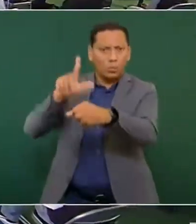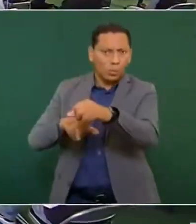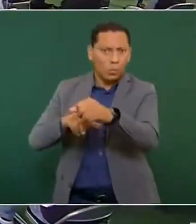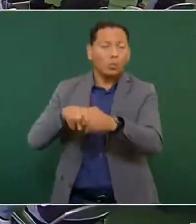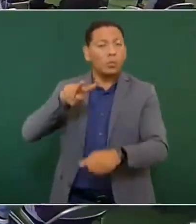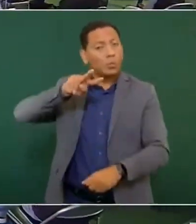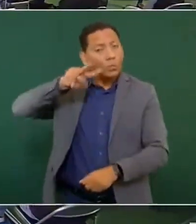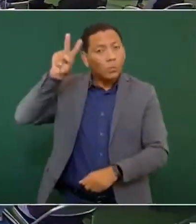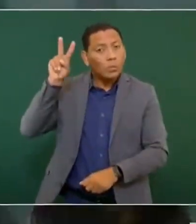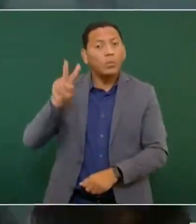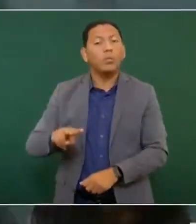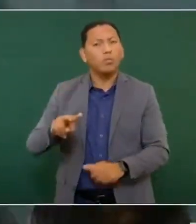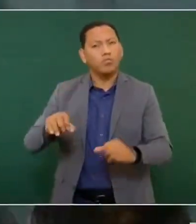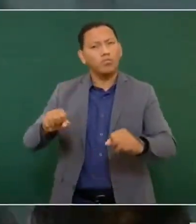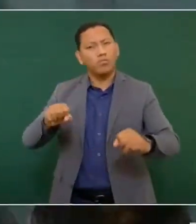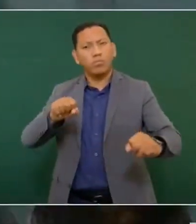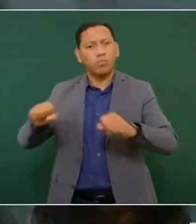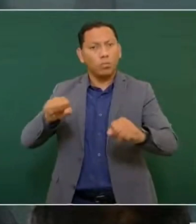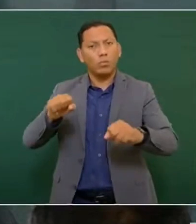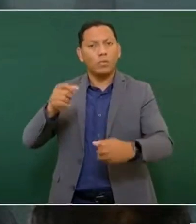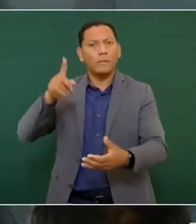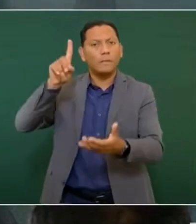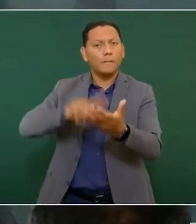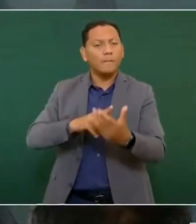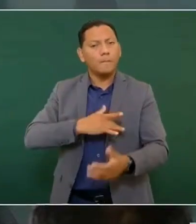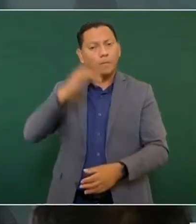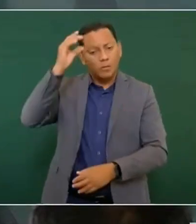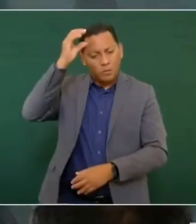y una verdadera sacudida de las